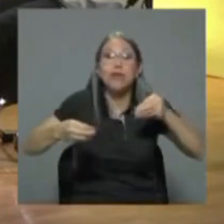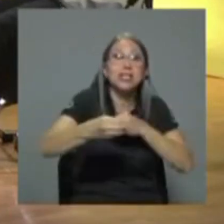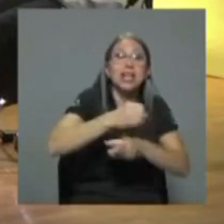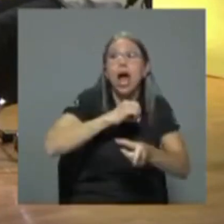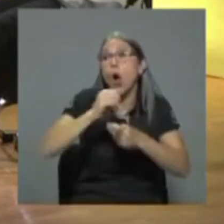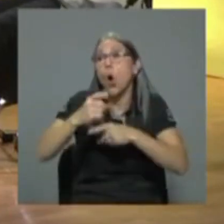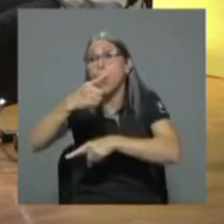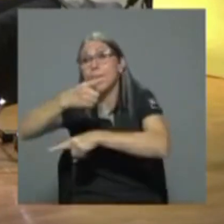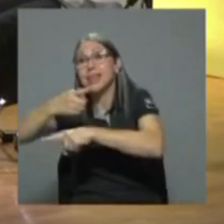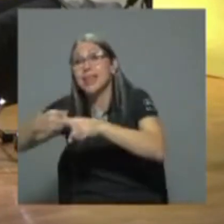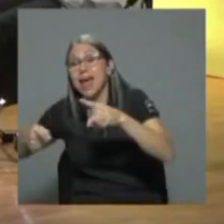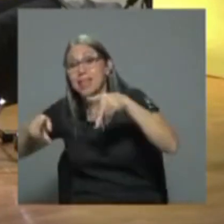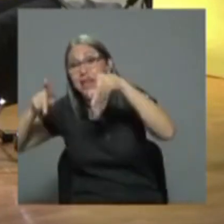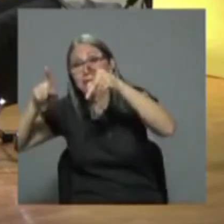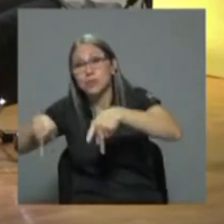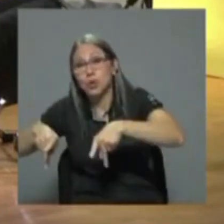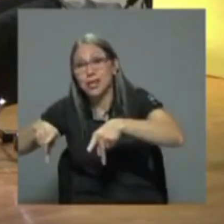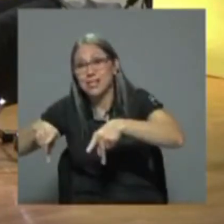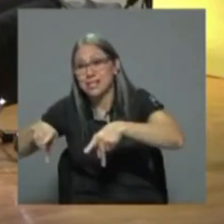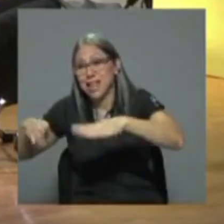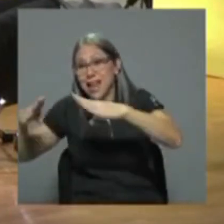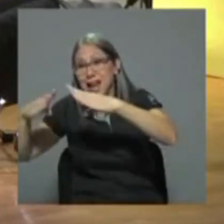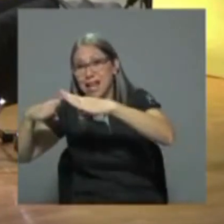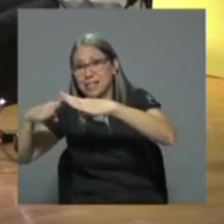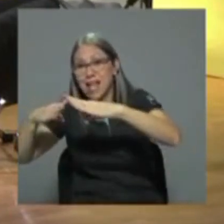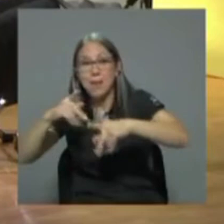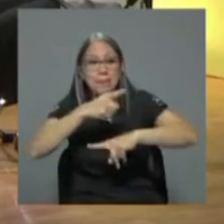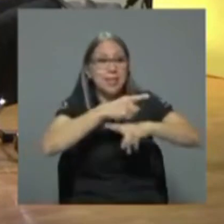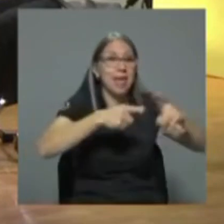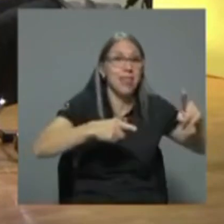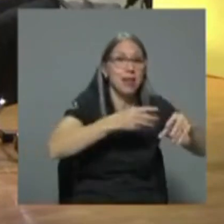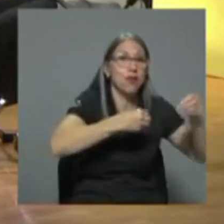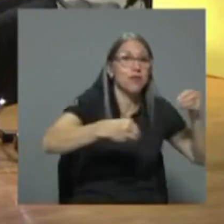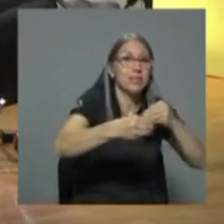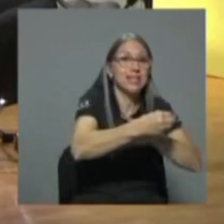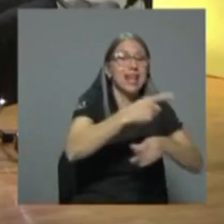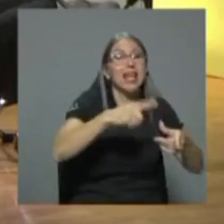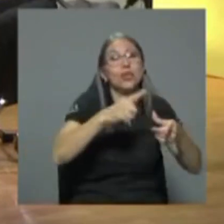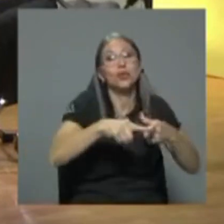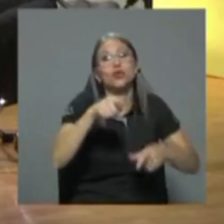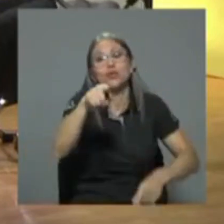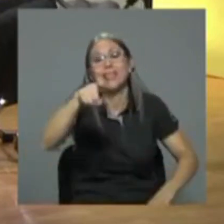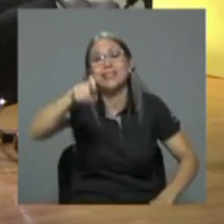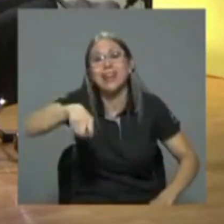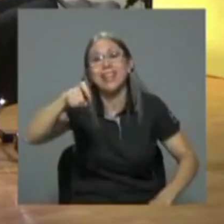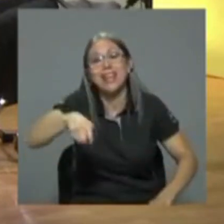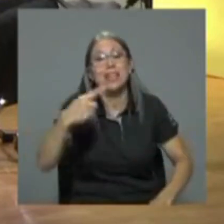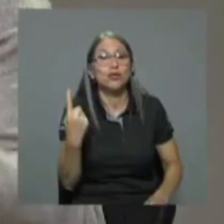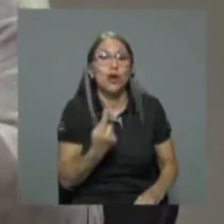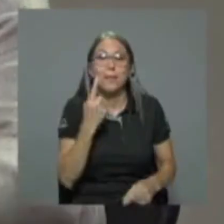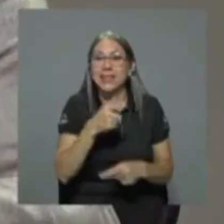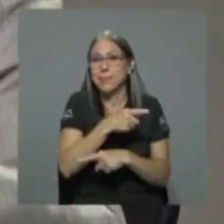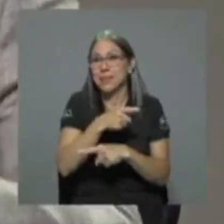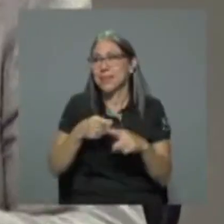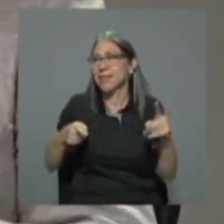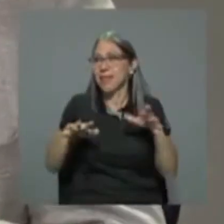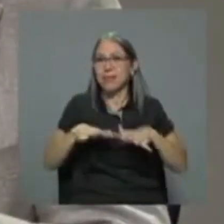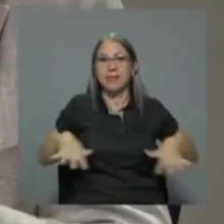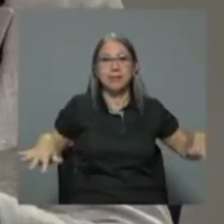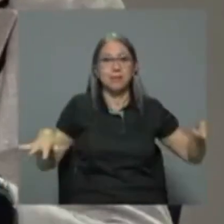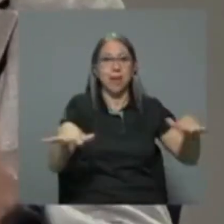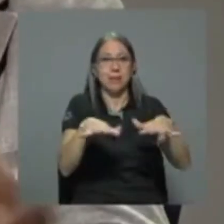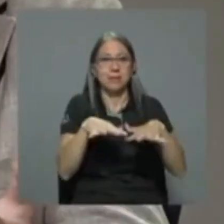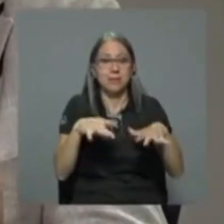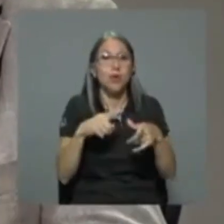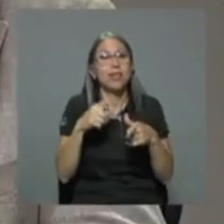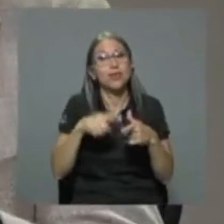casa y la mitad está en la oficina, usted requiere la mitad del espacio. Y eso entonces ha generado eficiencias en lo que